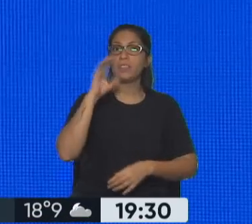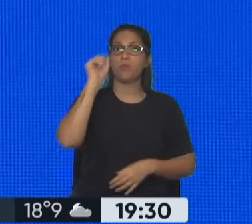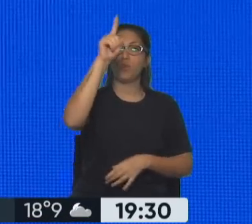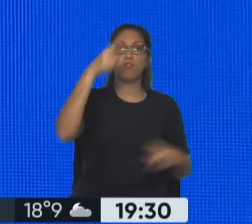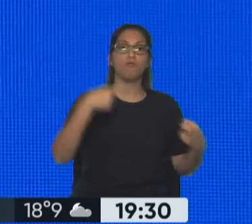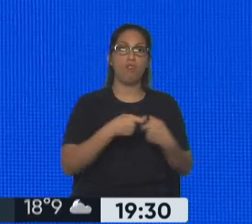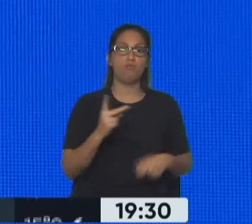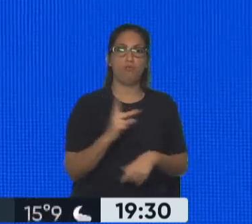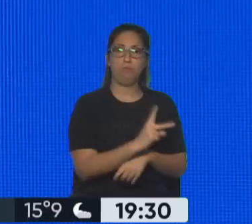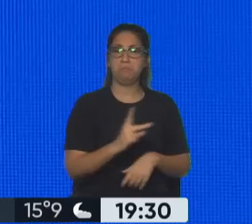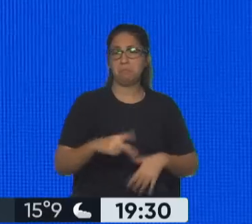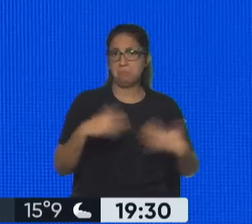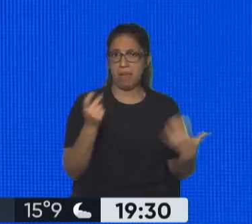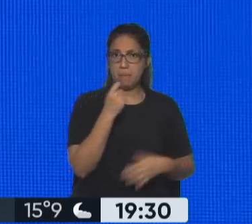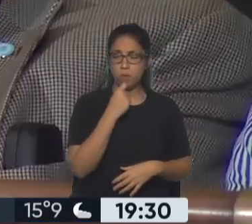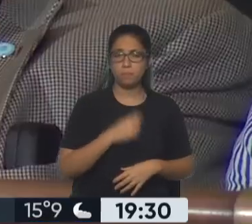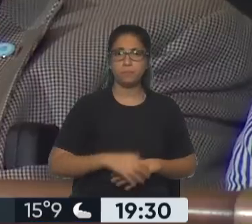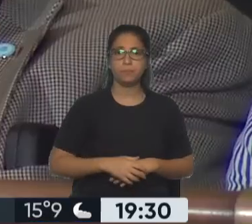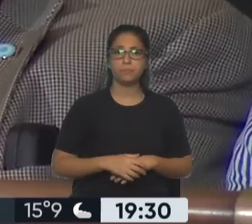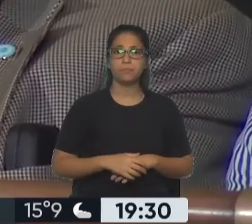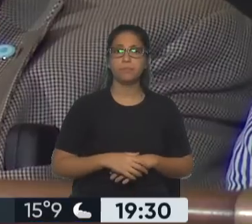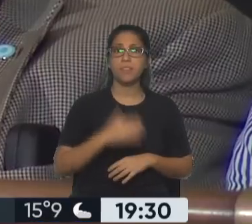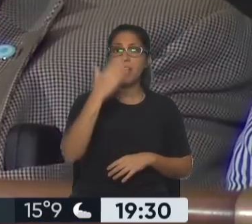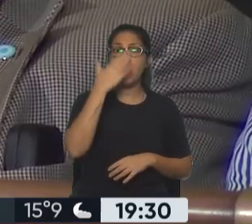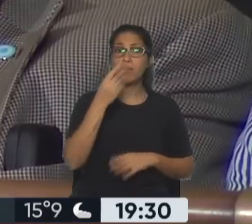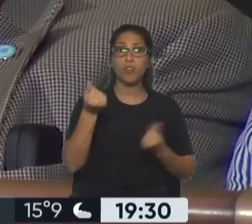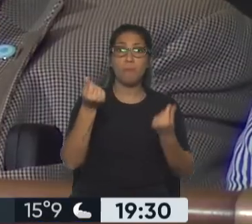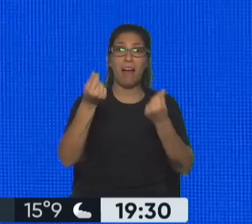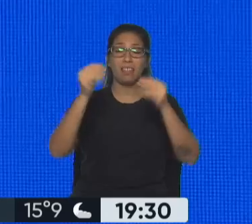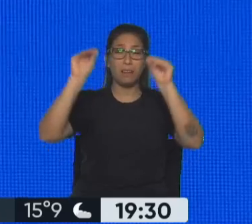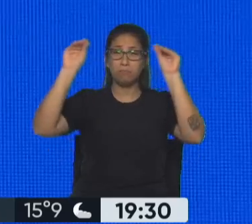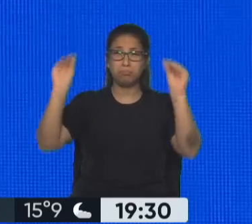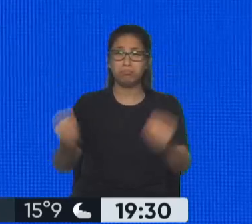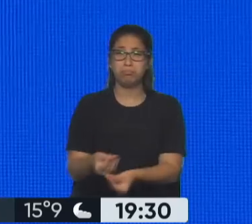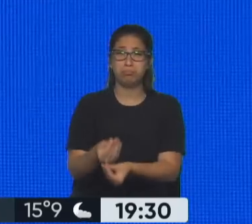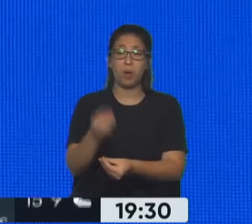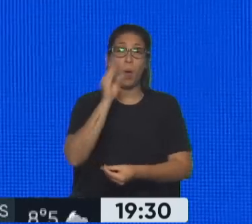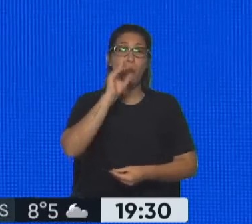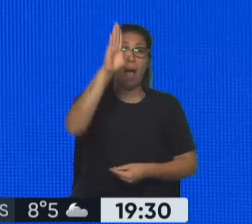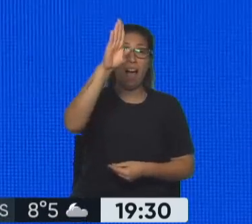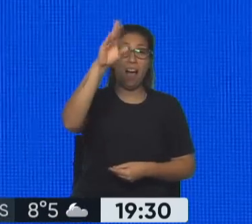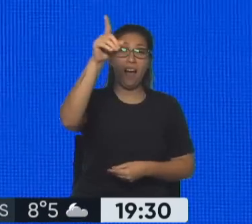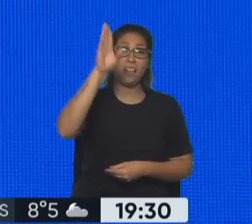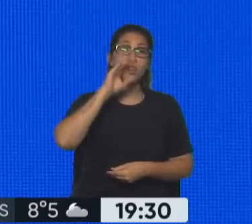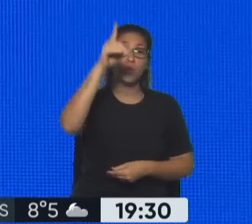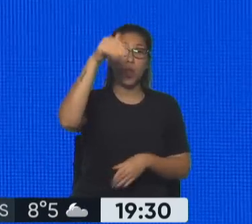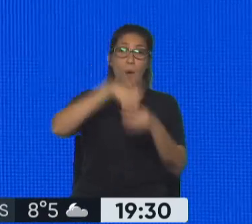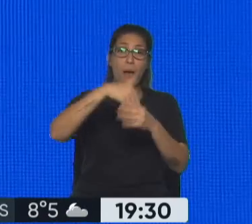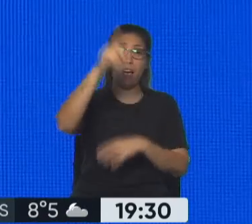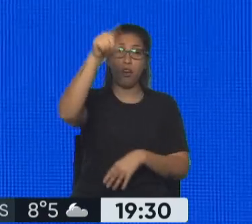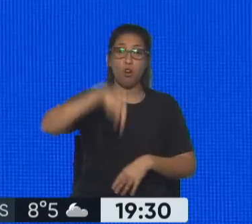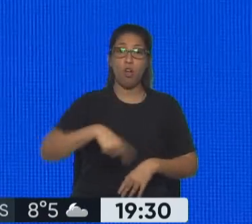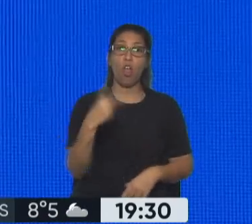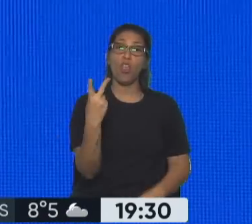norteamericano. Con la devaluación brutal, el banco norteamericano se quedaba por 2 mangos, o